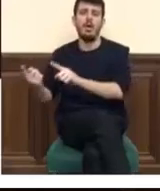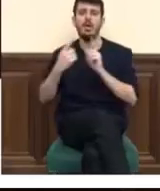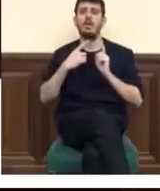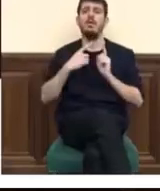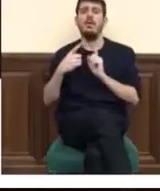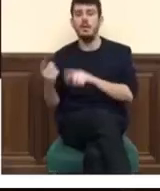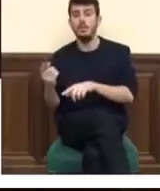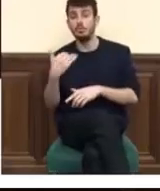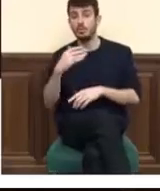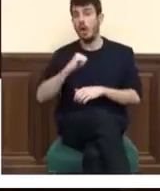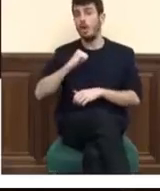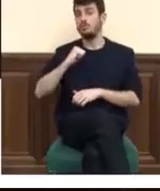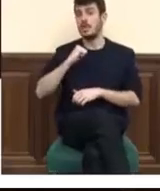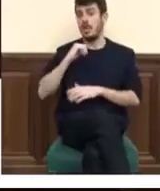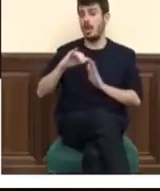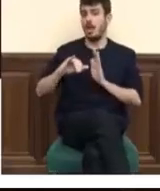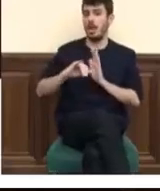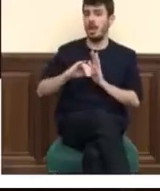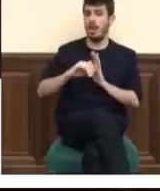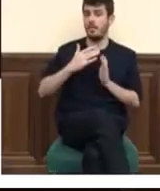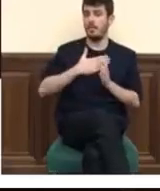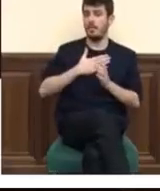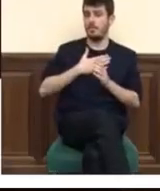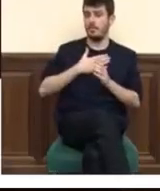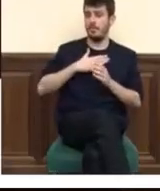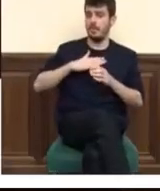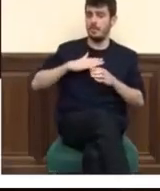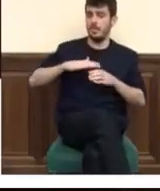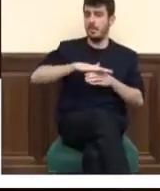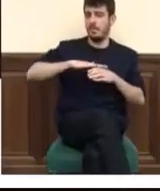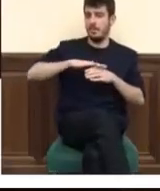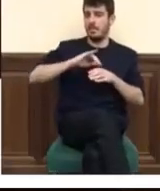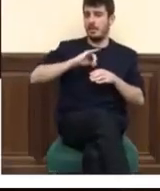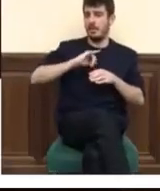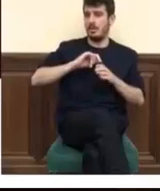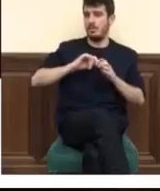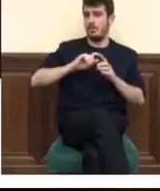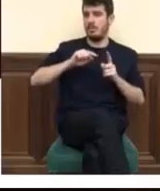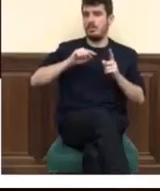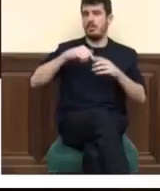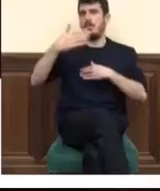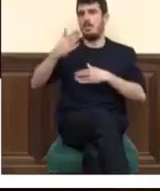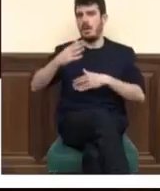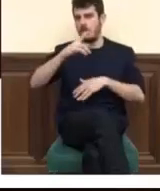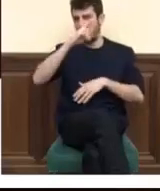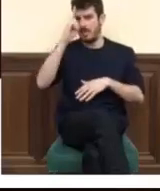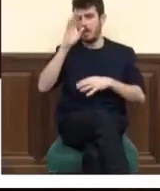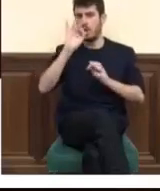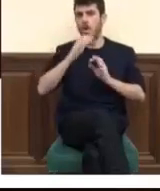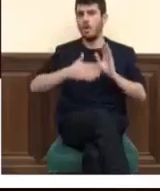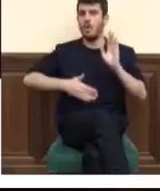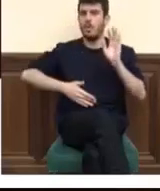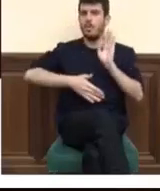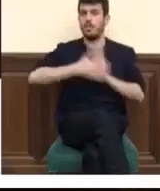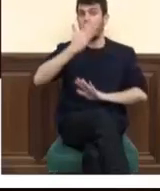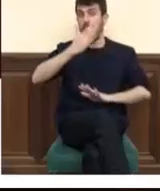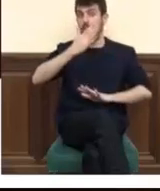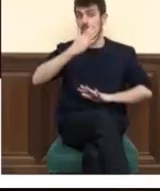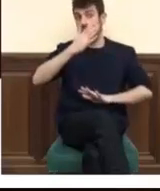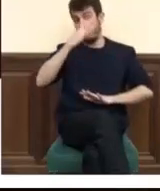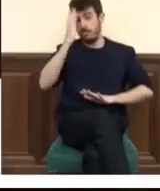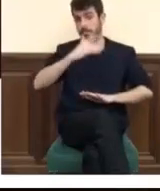su hospitalito, de su municipio, se tienen que ir a Madrid o se tienen que ir a tomar por